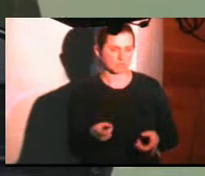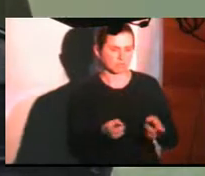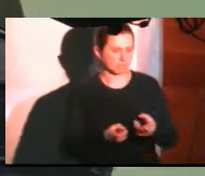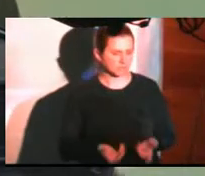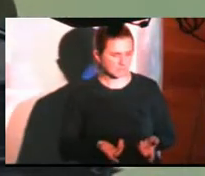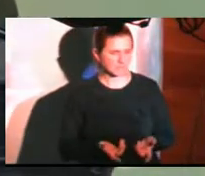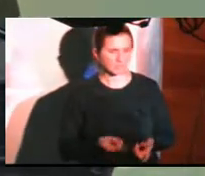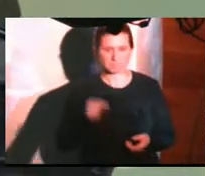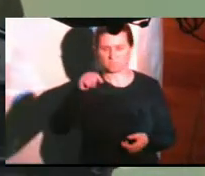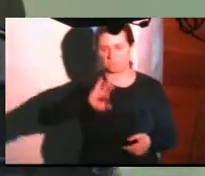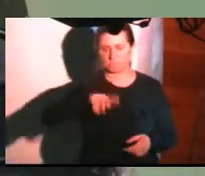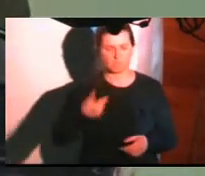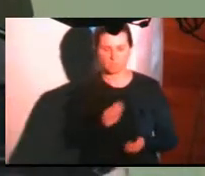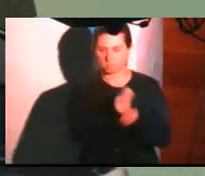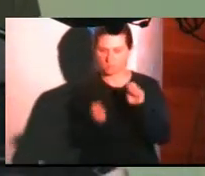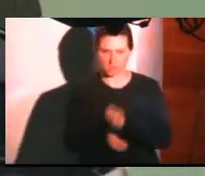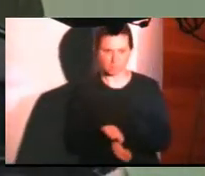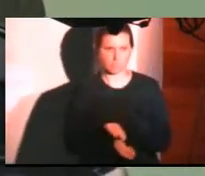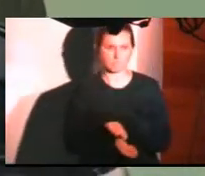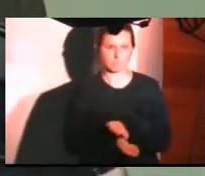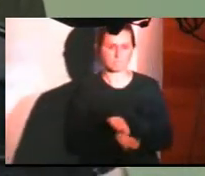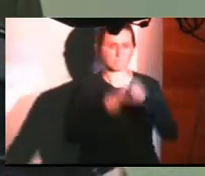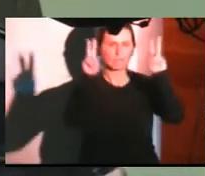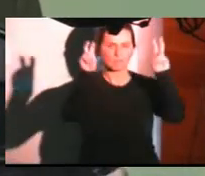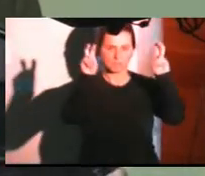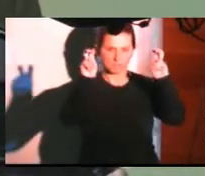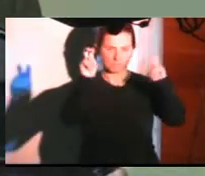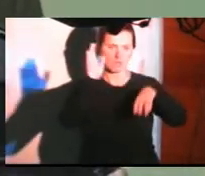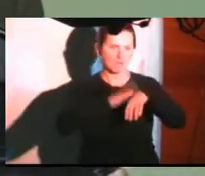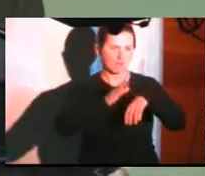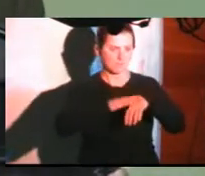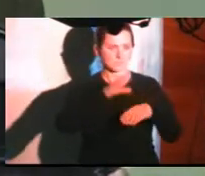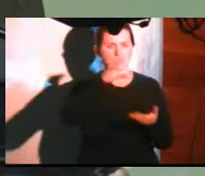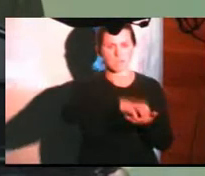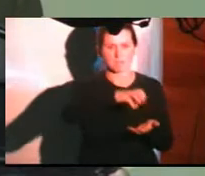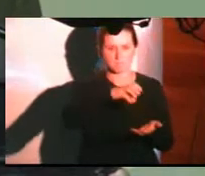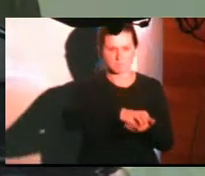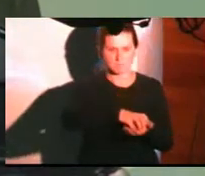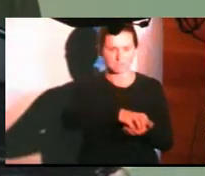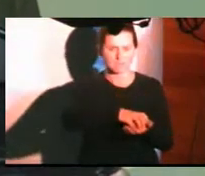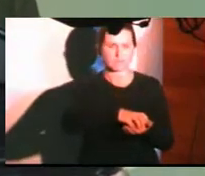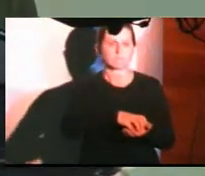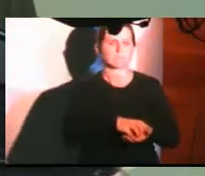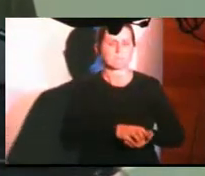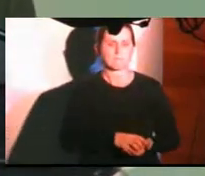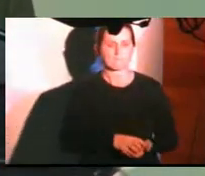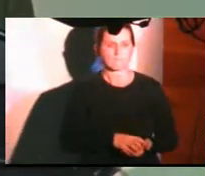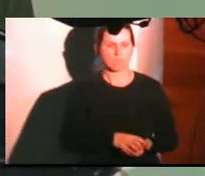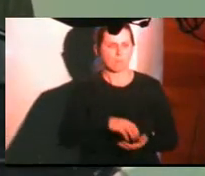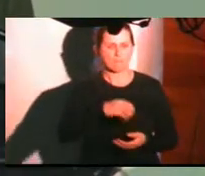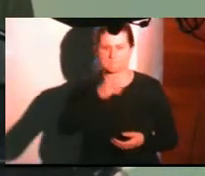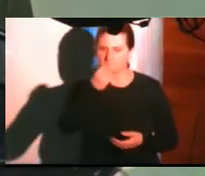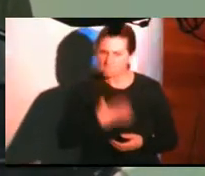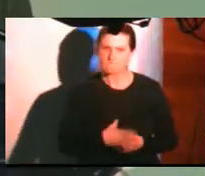fue superado a partir del concepto de responsabilidad social empresaria, que fue muy bueno.